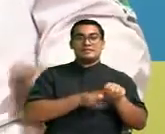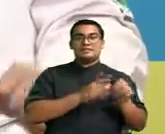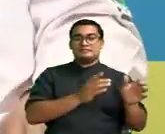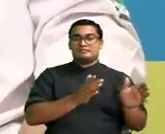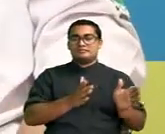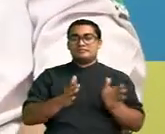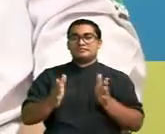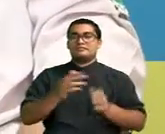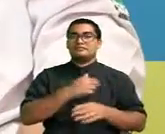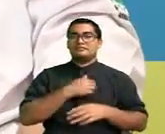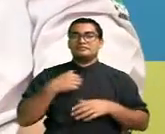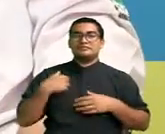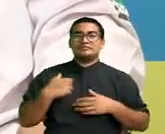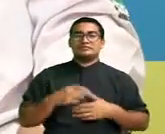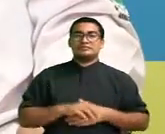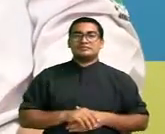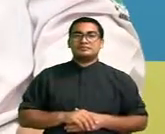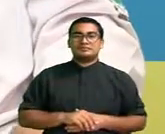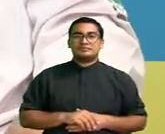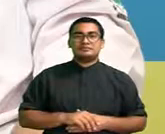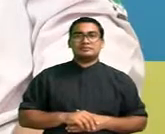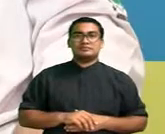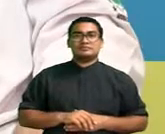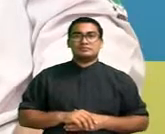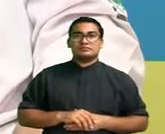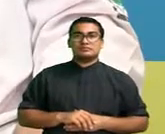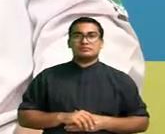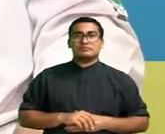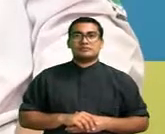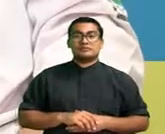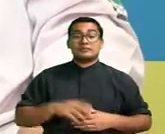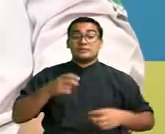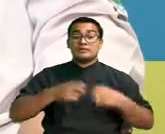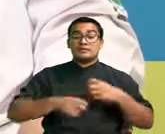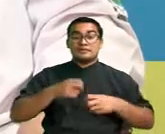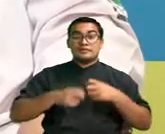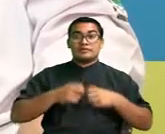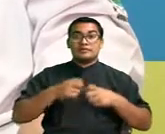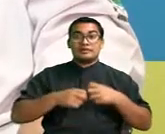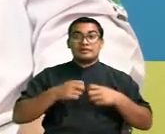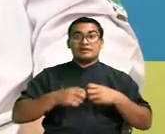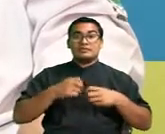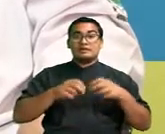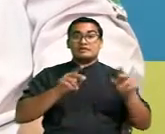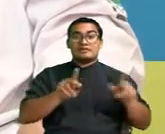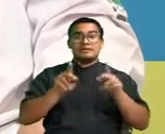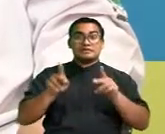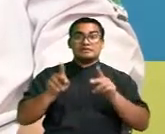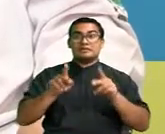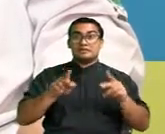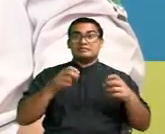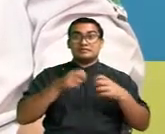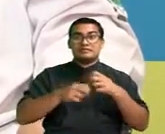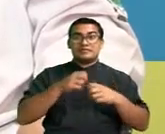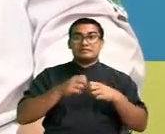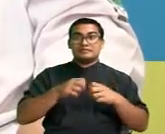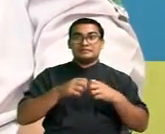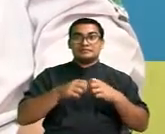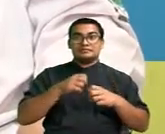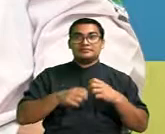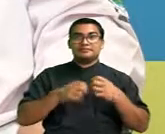determinado, y lo cual causa problemas en el desempeño de esta persona, tanto en su